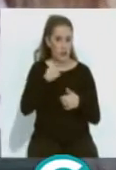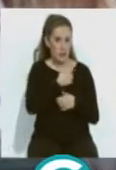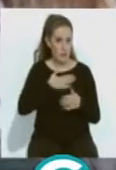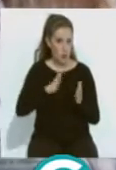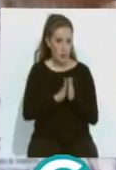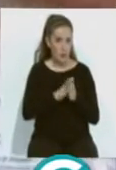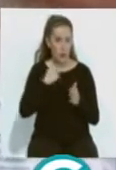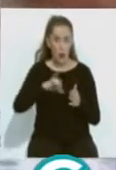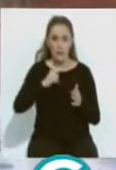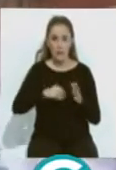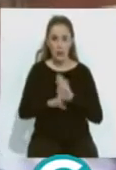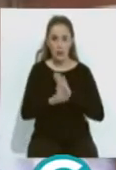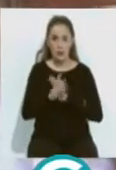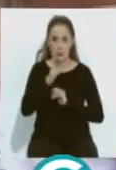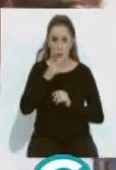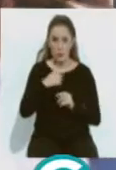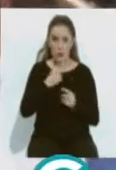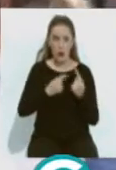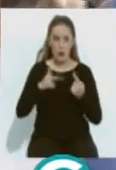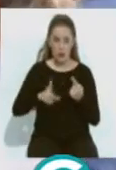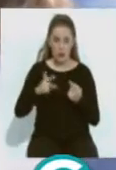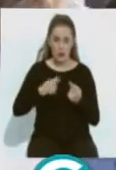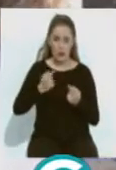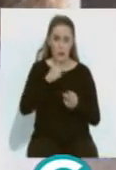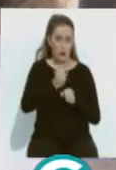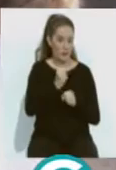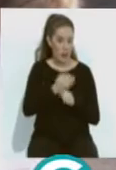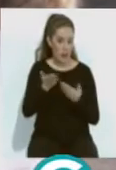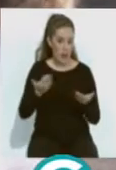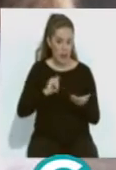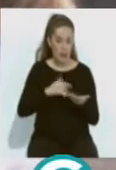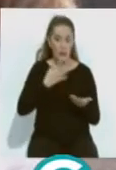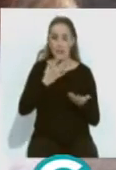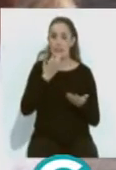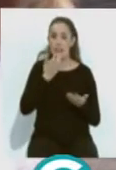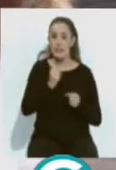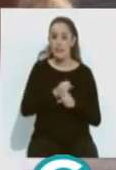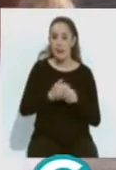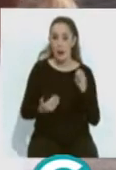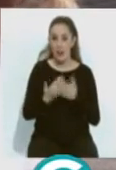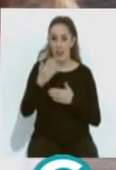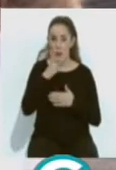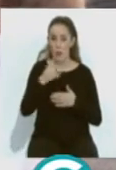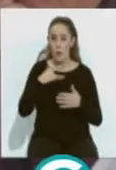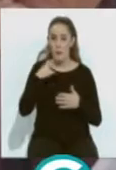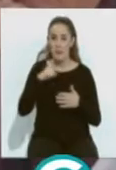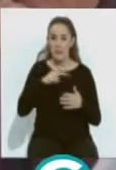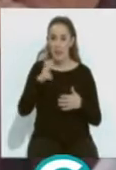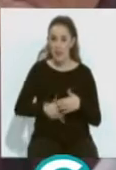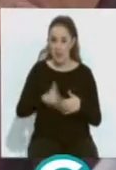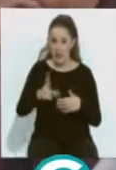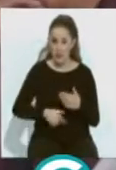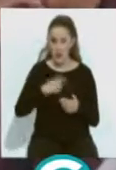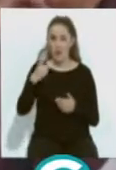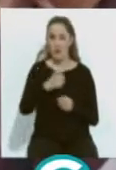se está sosteniendo con la merma de los derechos de los pocos trabajadores que quedan. Si sale el trabajo al día es por la pérdida de los derechos,